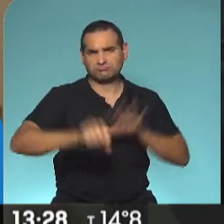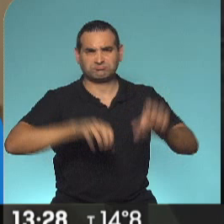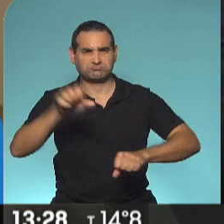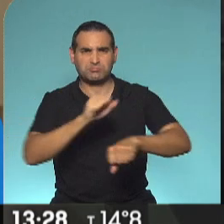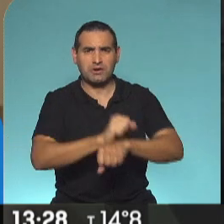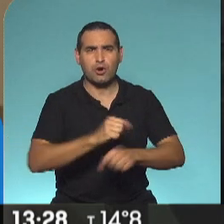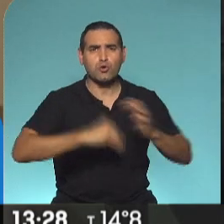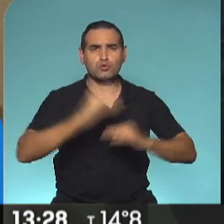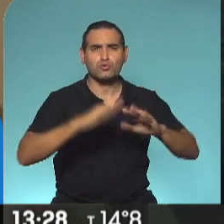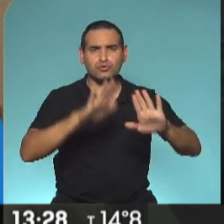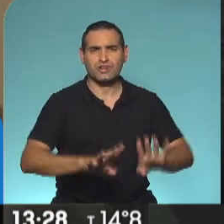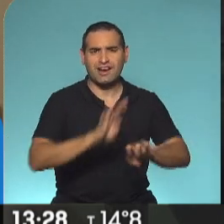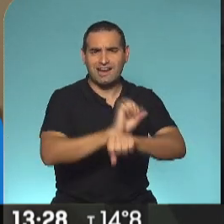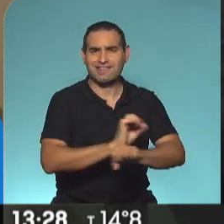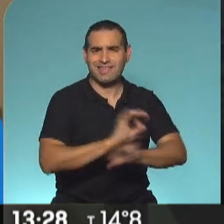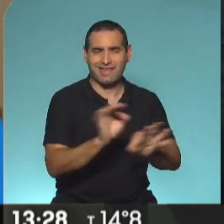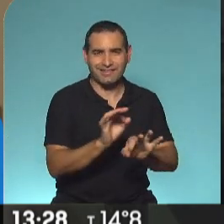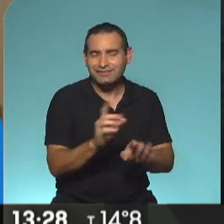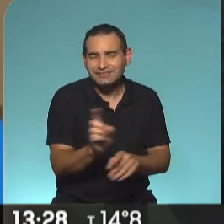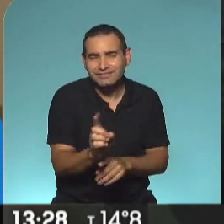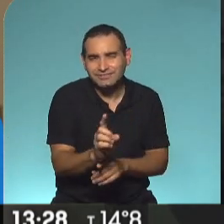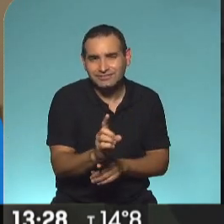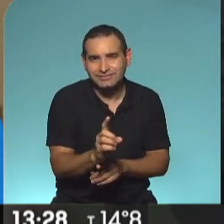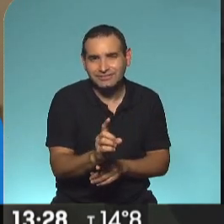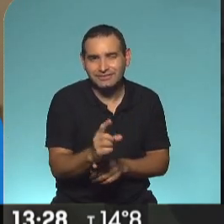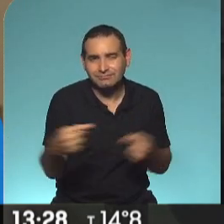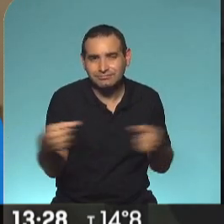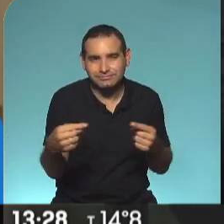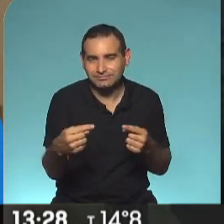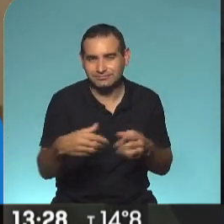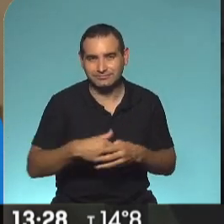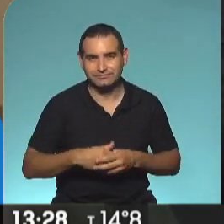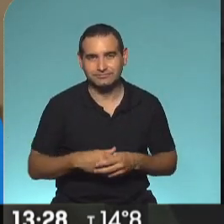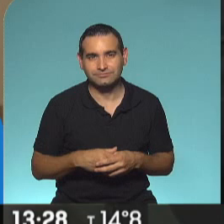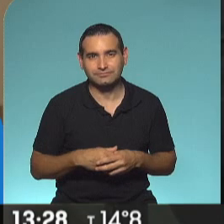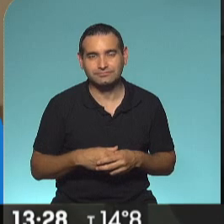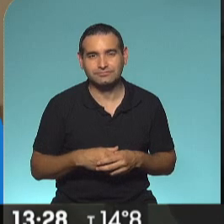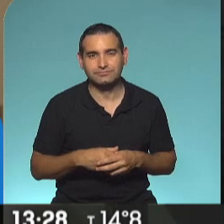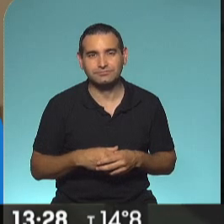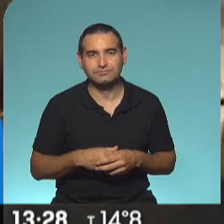construir cárceles no tiene sentido. Es todo marketing eso.